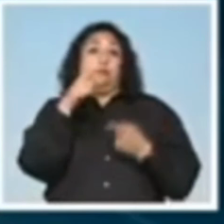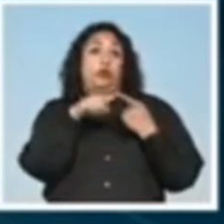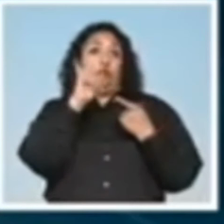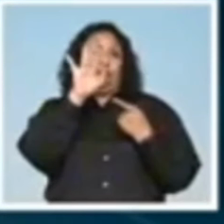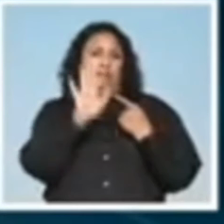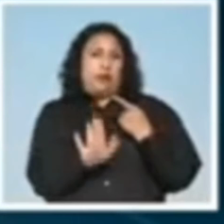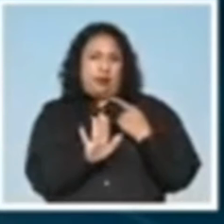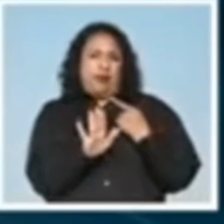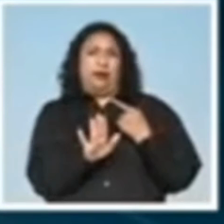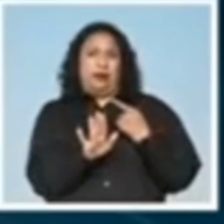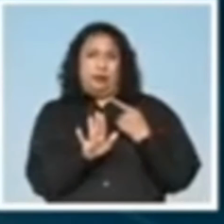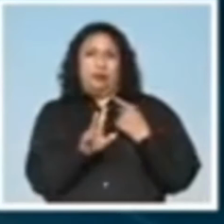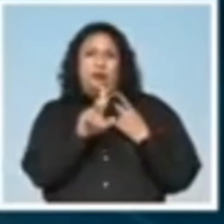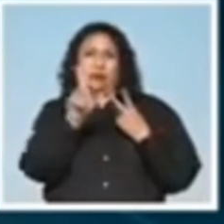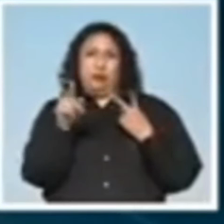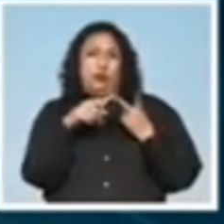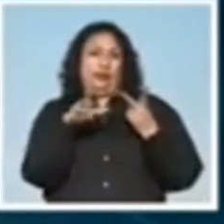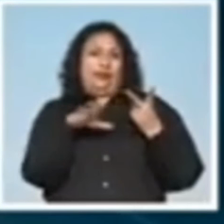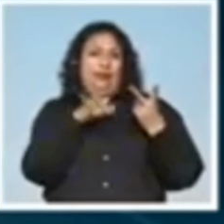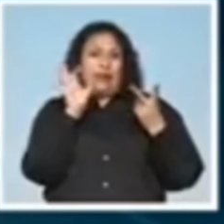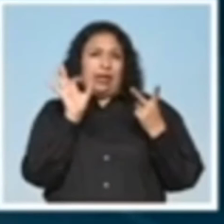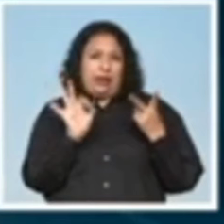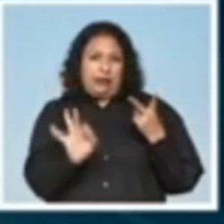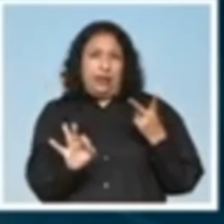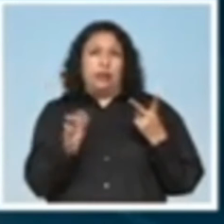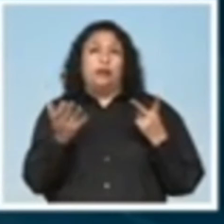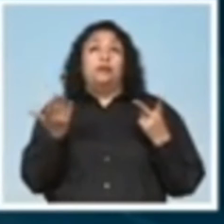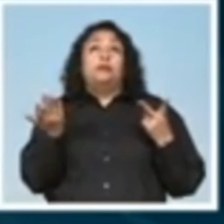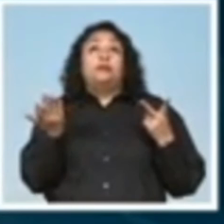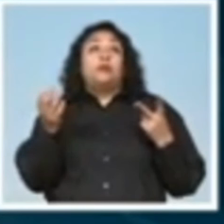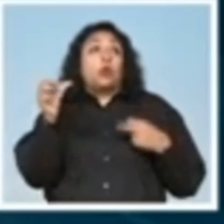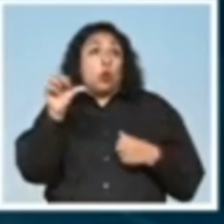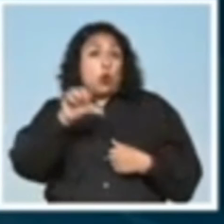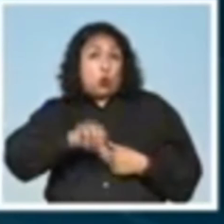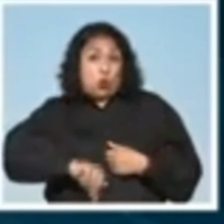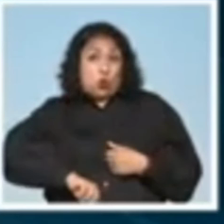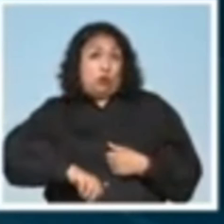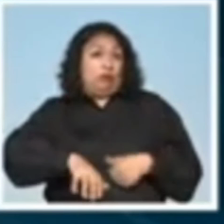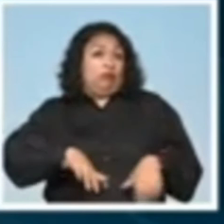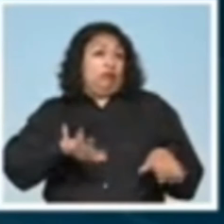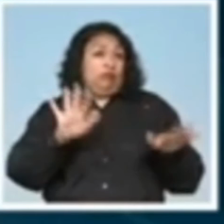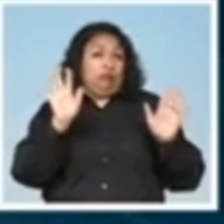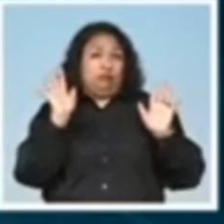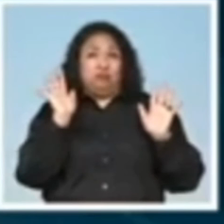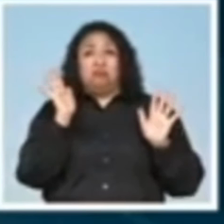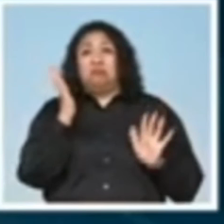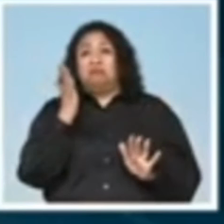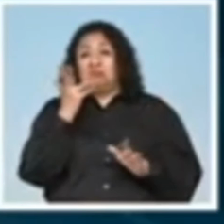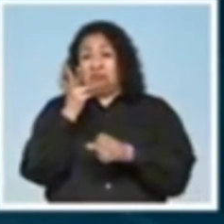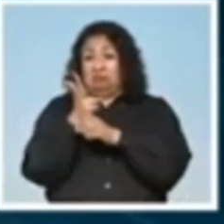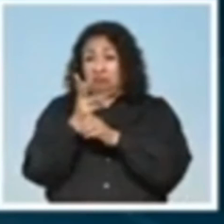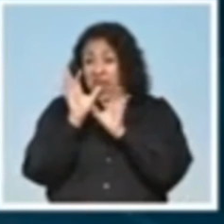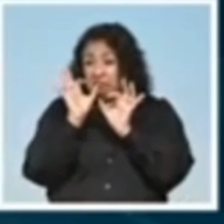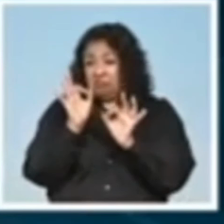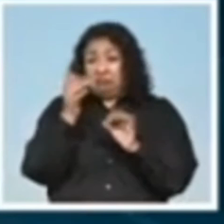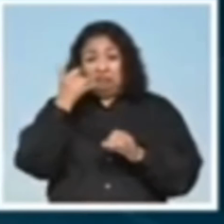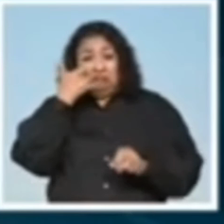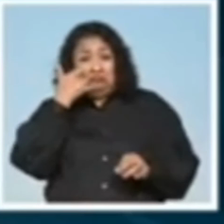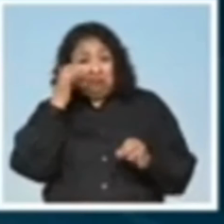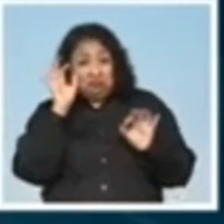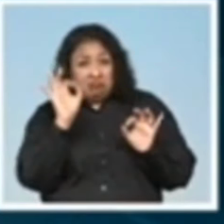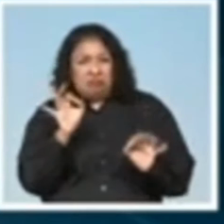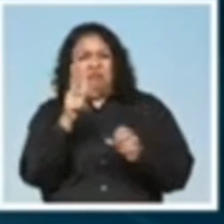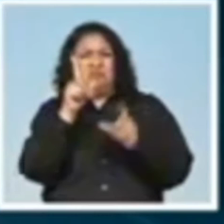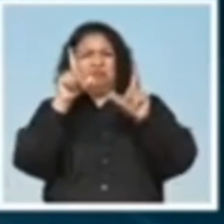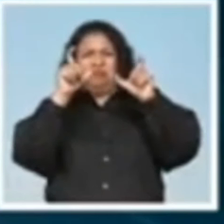imagen y después la calidad. Digo, hoy cualquiera con una buena cámara o con un buen teléfono puede tomar